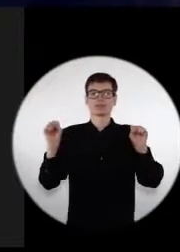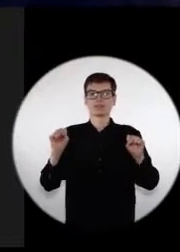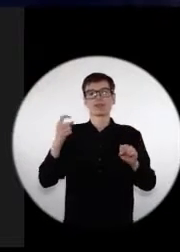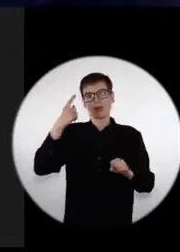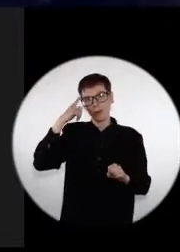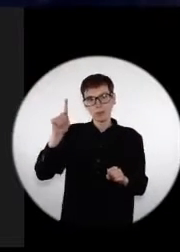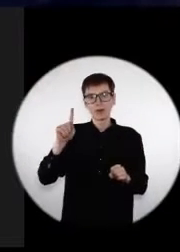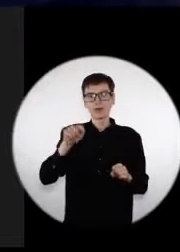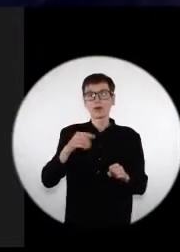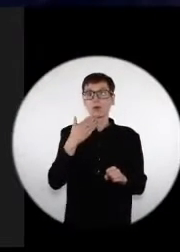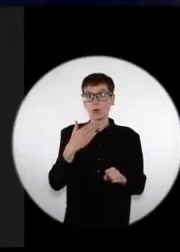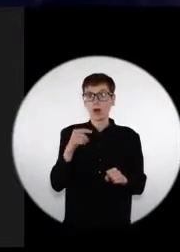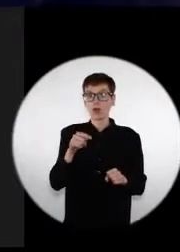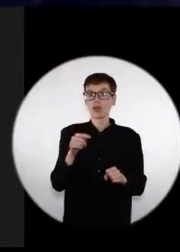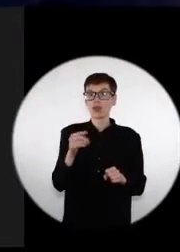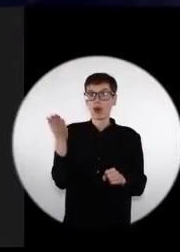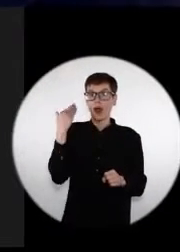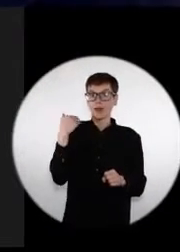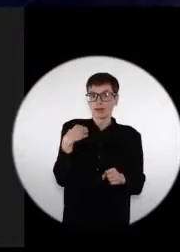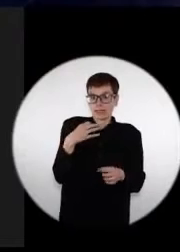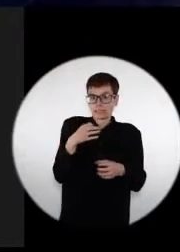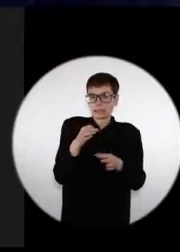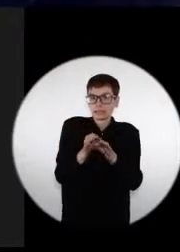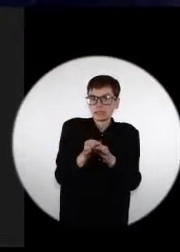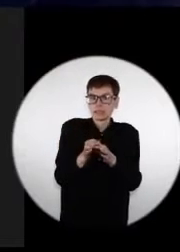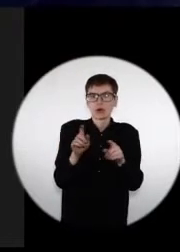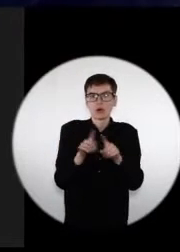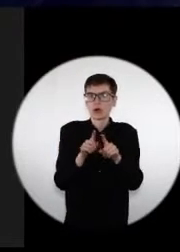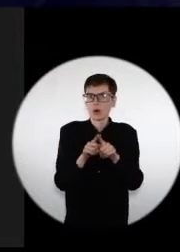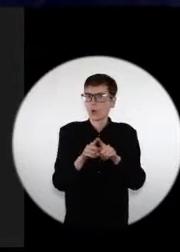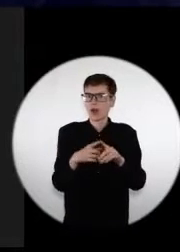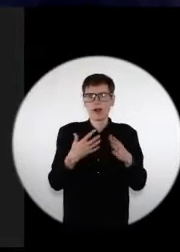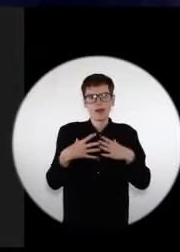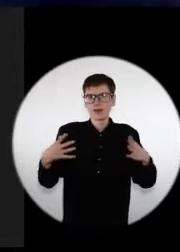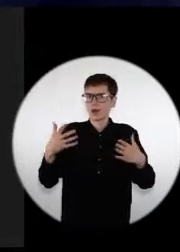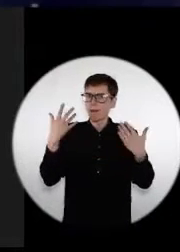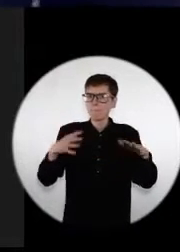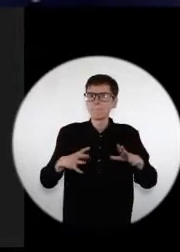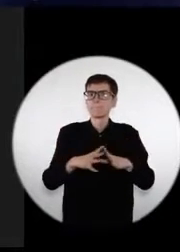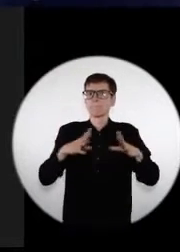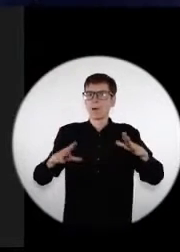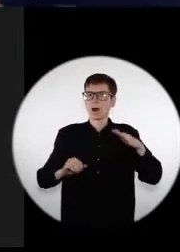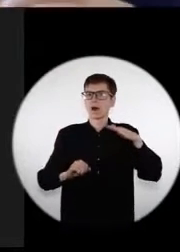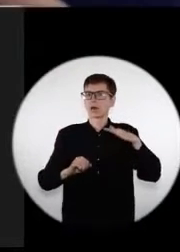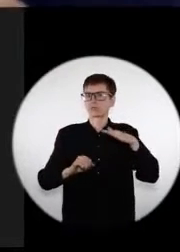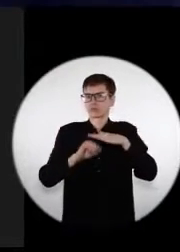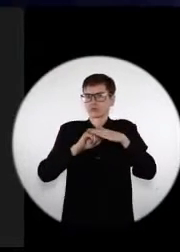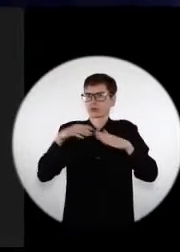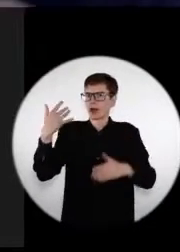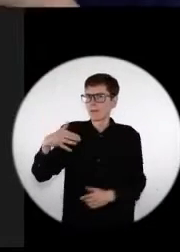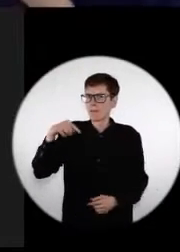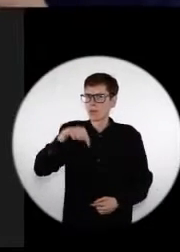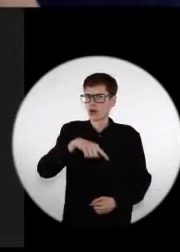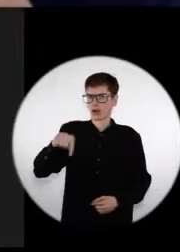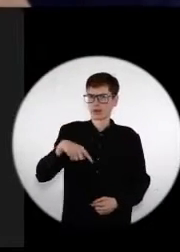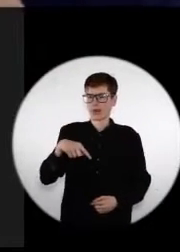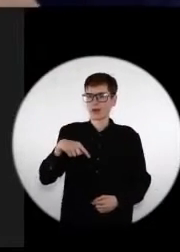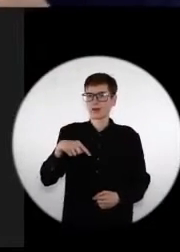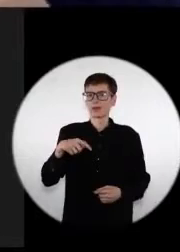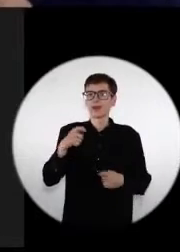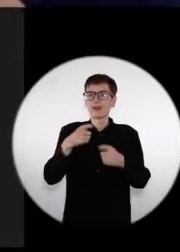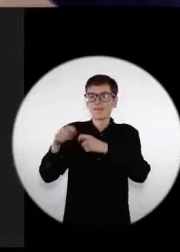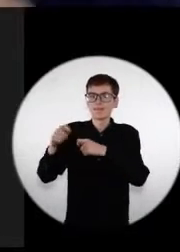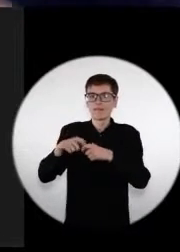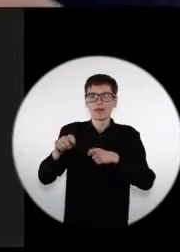si lo hago bien o amazon y los compro de ahí pero cuando cuando era en esa plataforma chica ya eran la